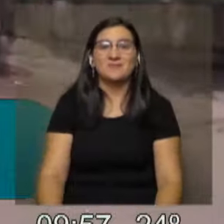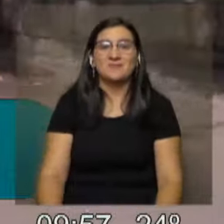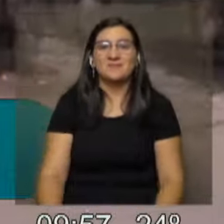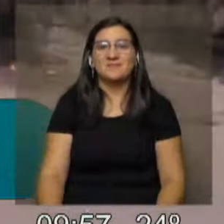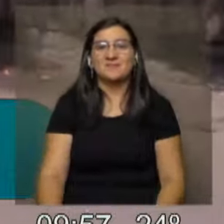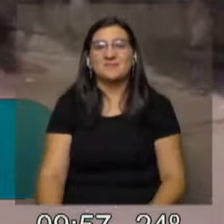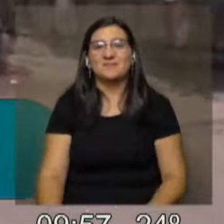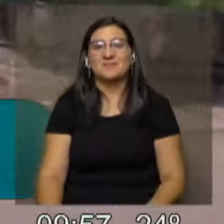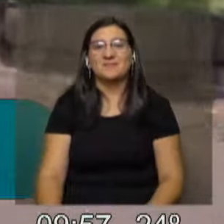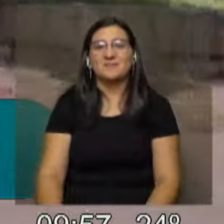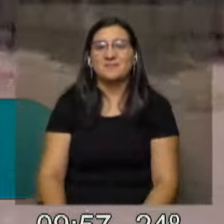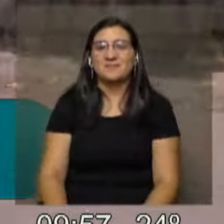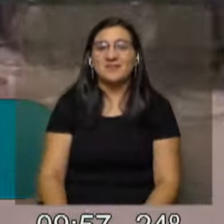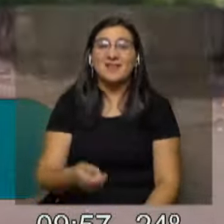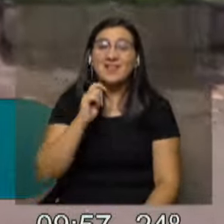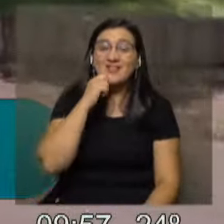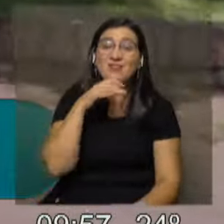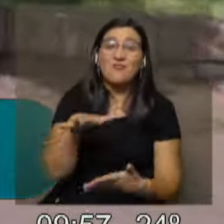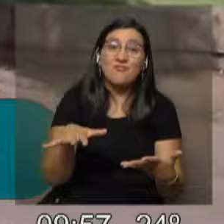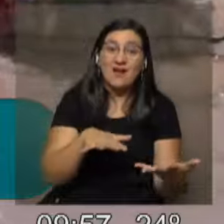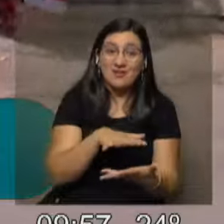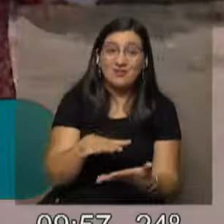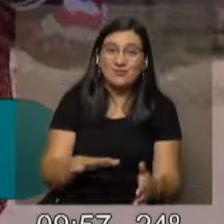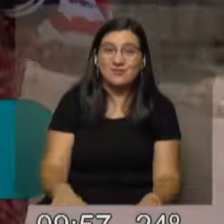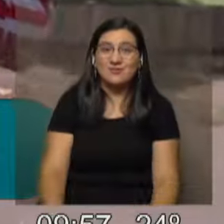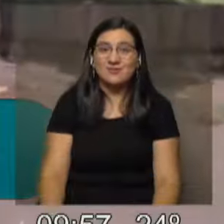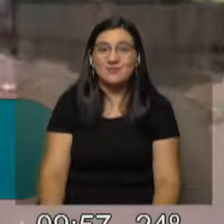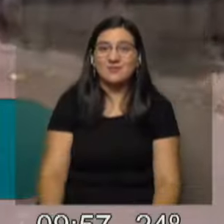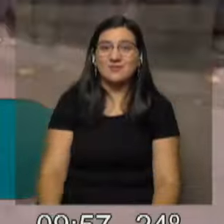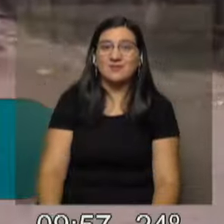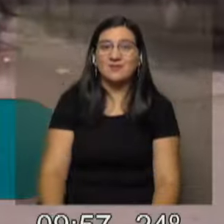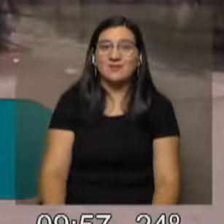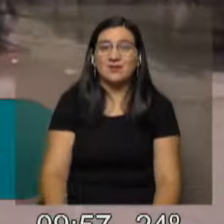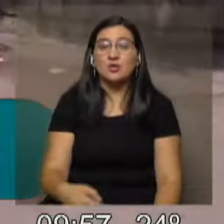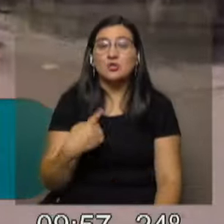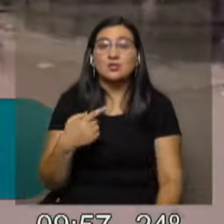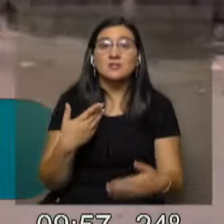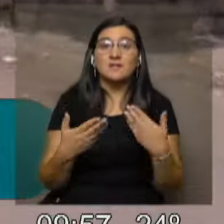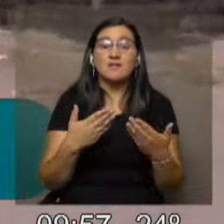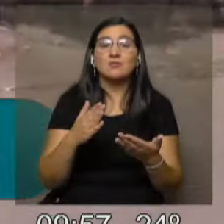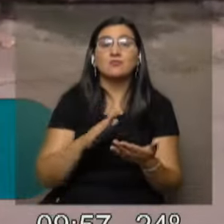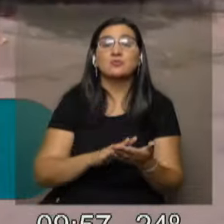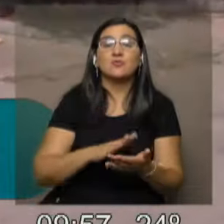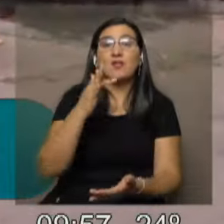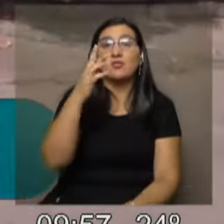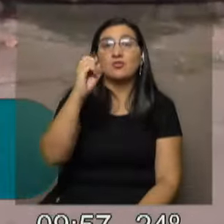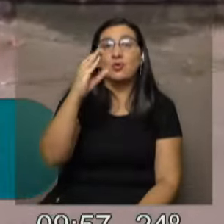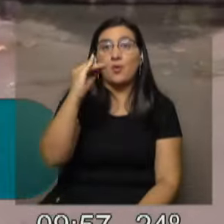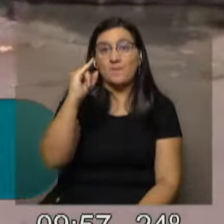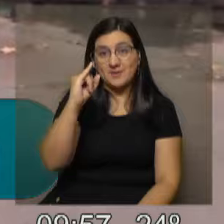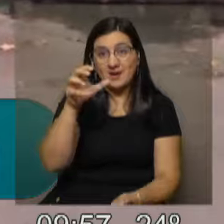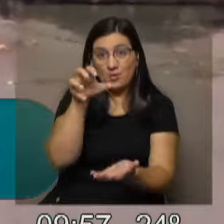Ya se nos va a dar, demonio. Qué lindo barrio este. A ver, nosotros hablamos del Tropi, pero a vos, los